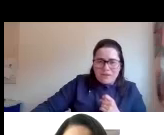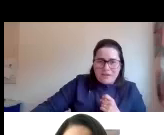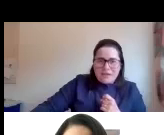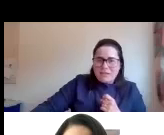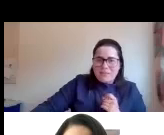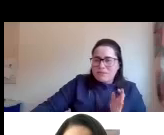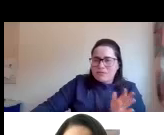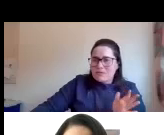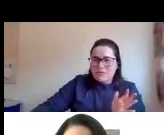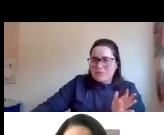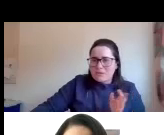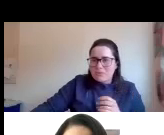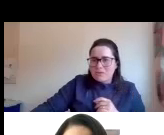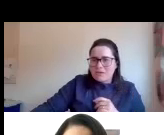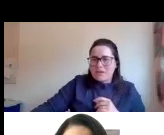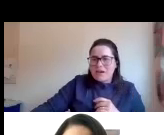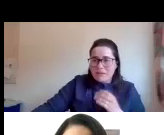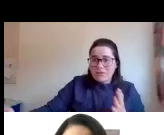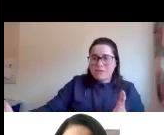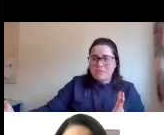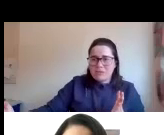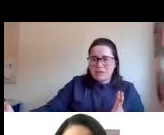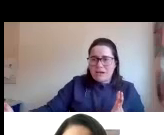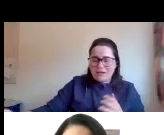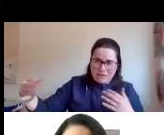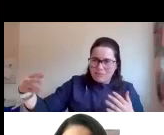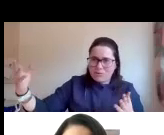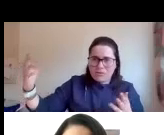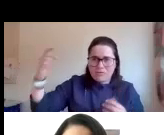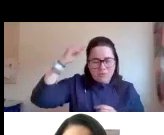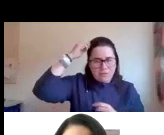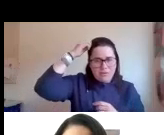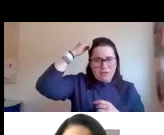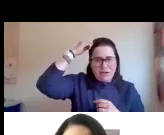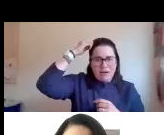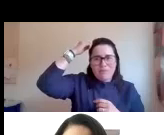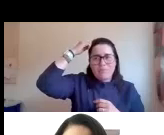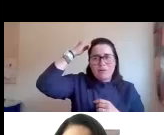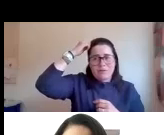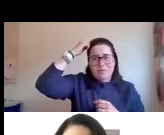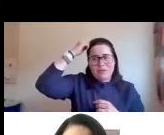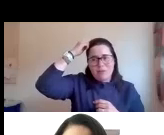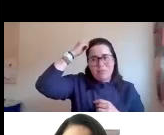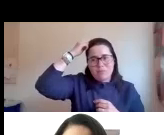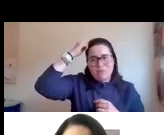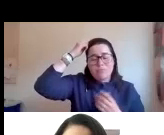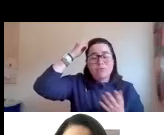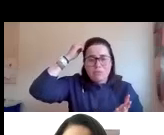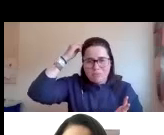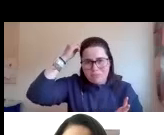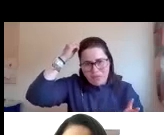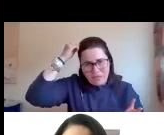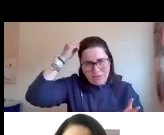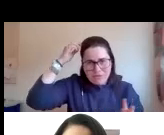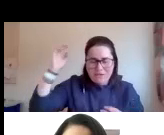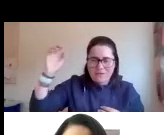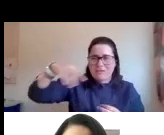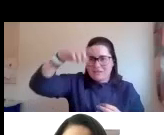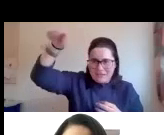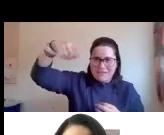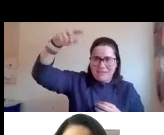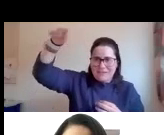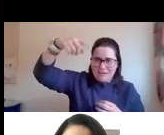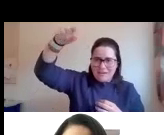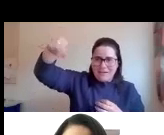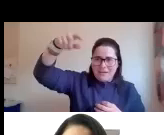patrón. Este patrón se forma solo porque hay florecimiento de algas, hay un montón de fitoplancton en el lago, pero es un lago con mucho viento, entonces